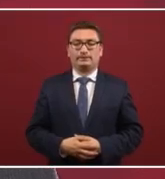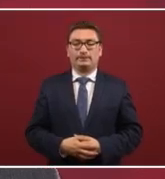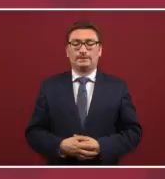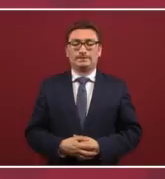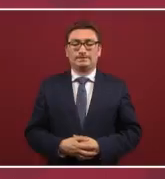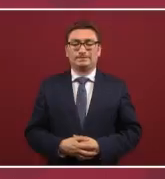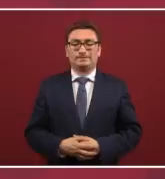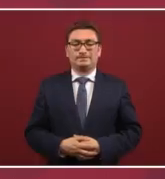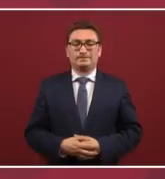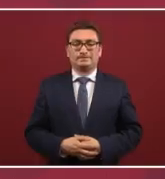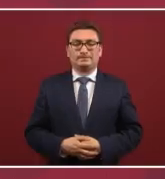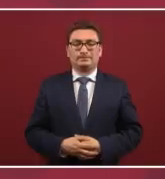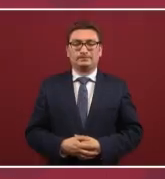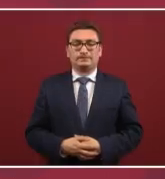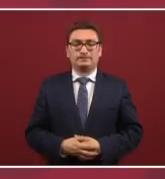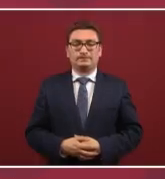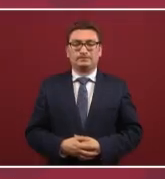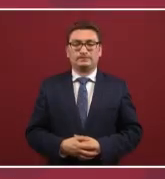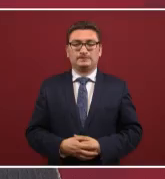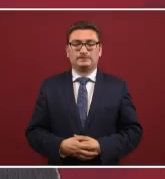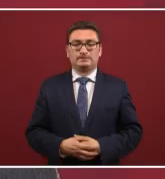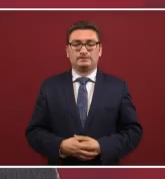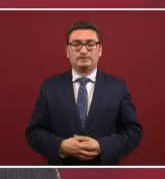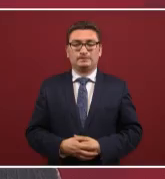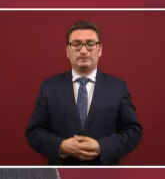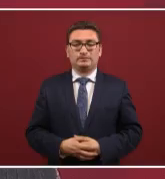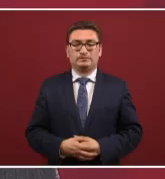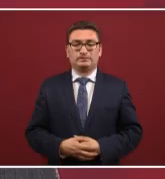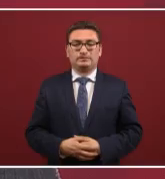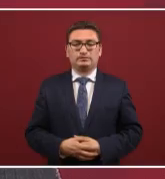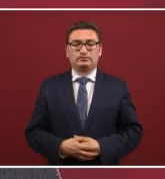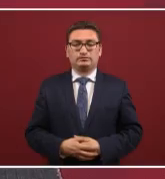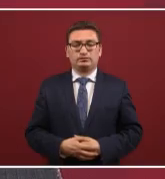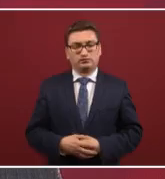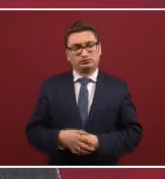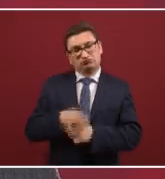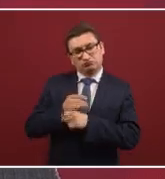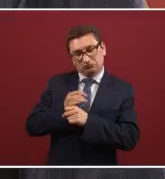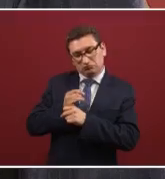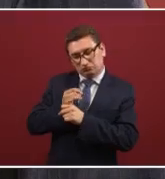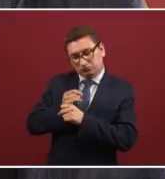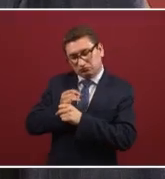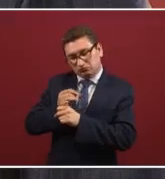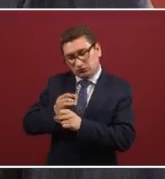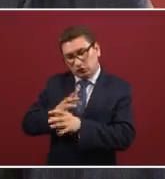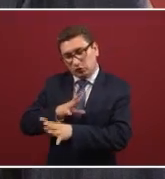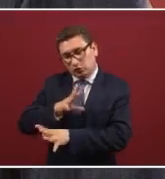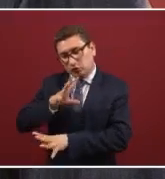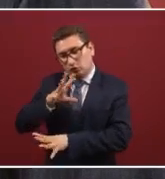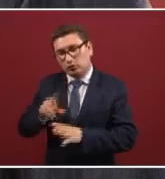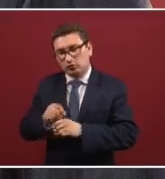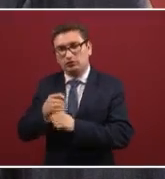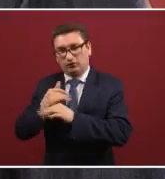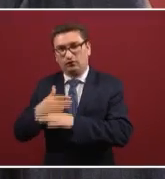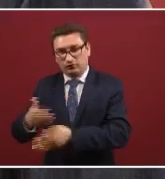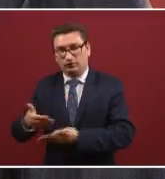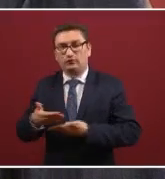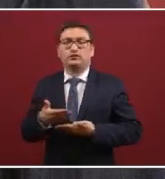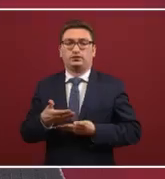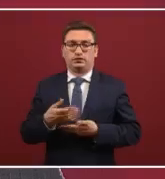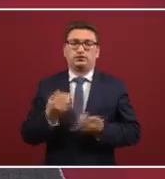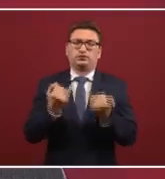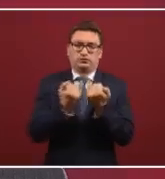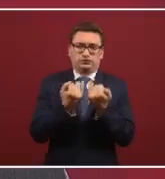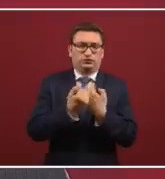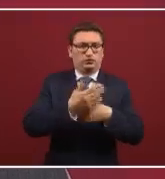se va a llegar a tener todo el conocimiento de lo que sucede y hago un llamado